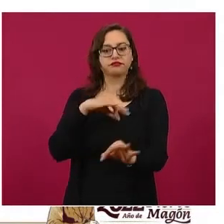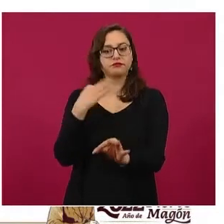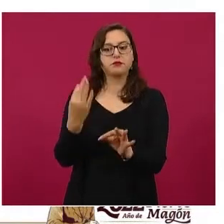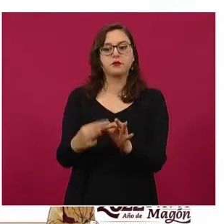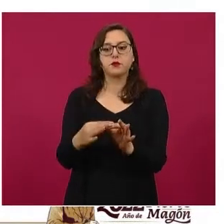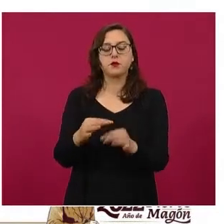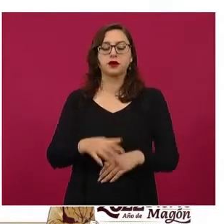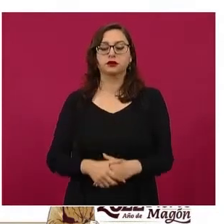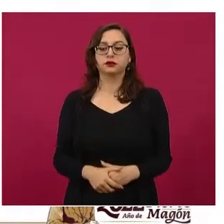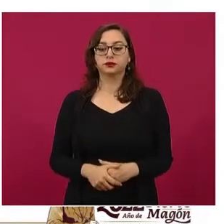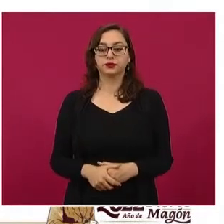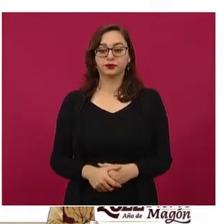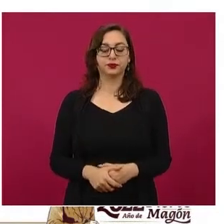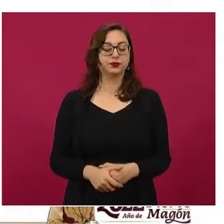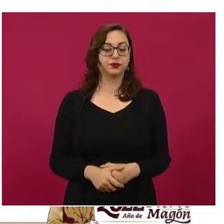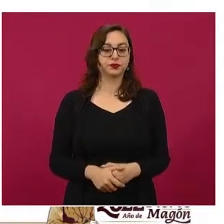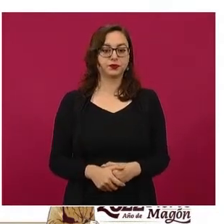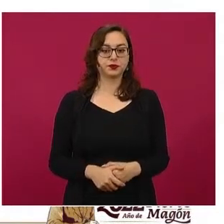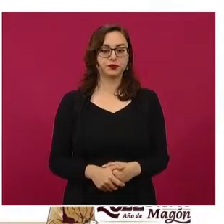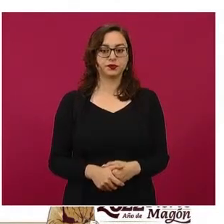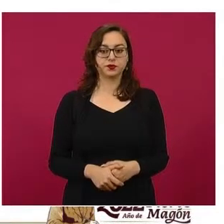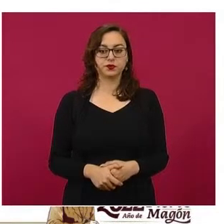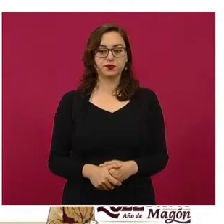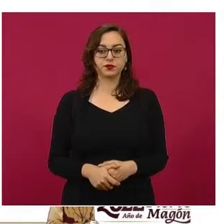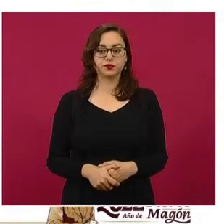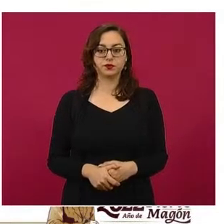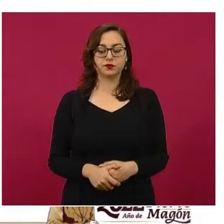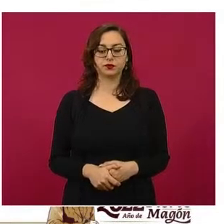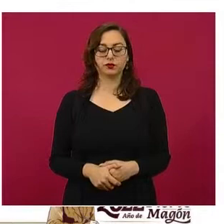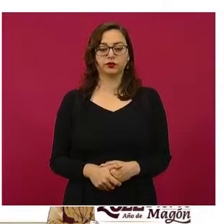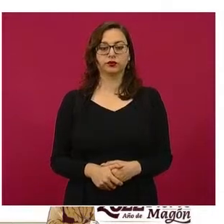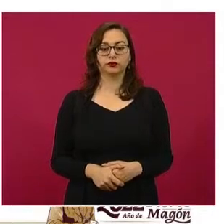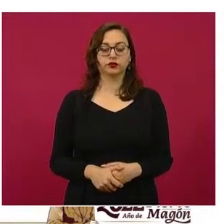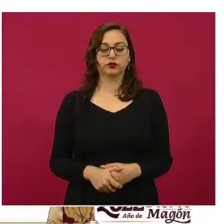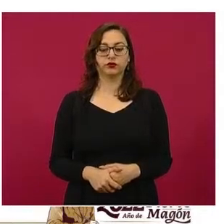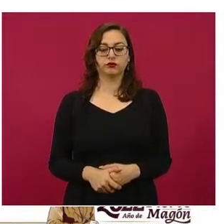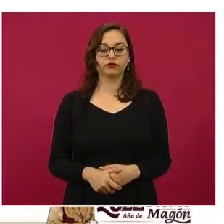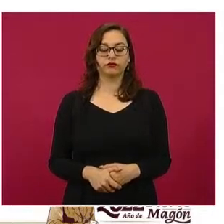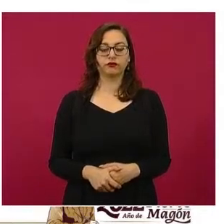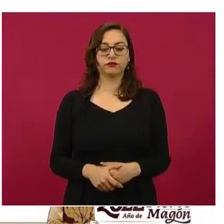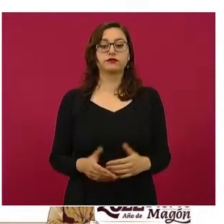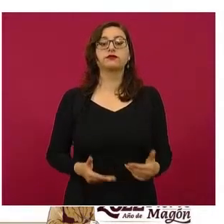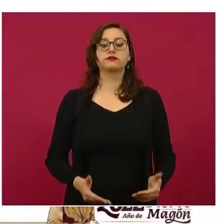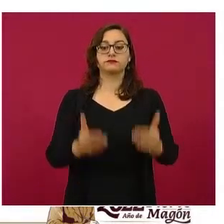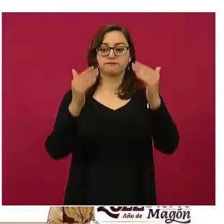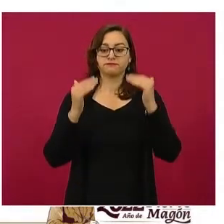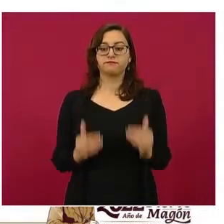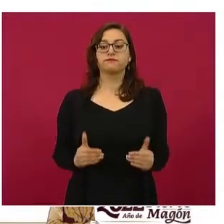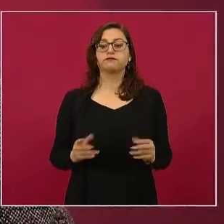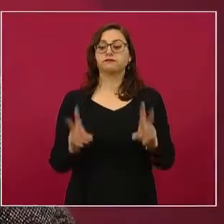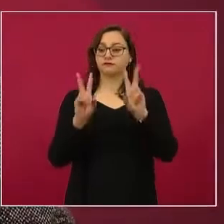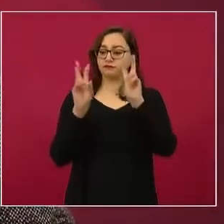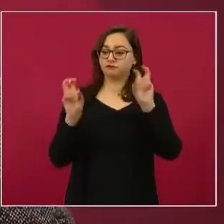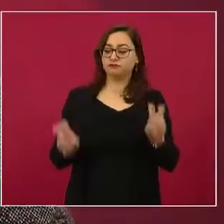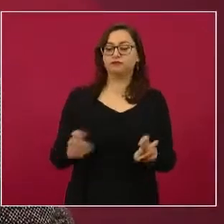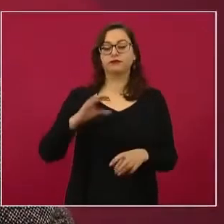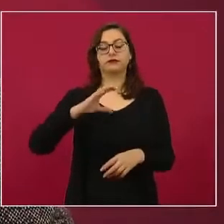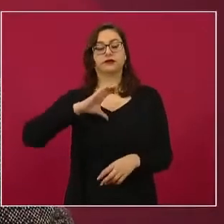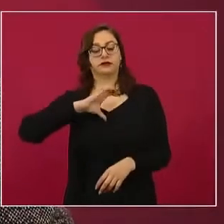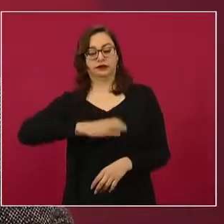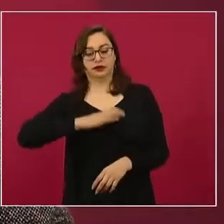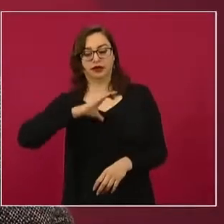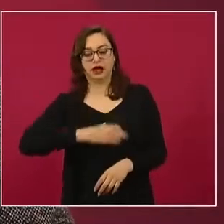Ahora bien, el uso de algunos medicamentos a los pacientes con cáncer, con infecciones, con